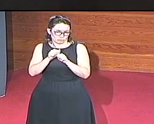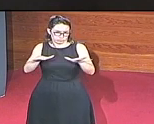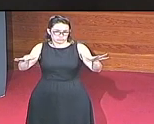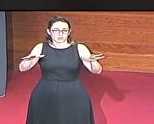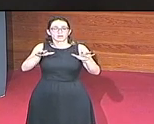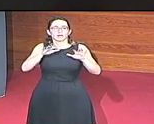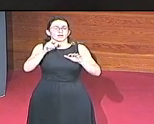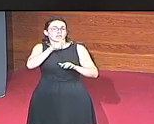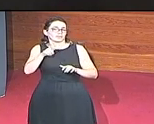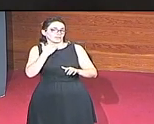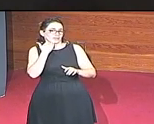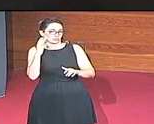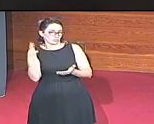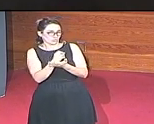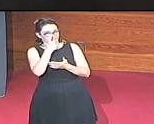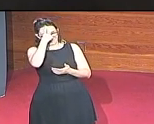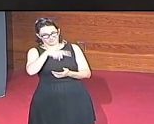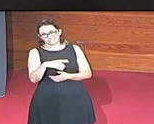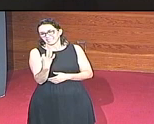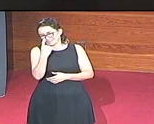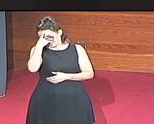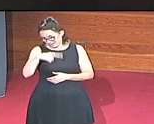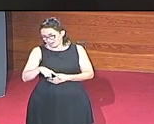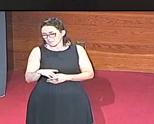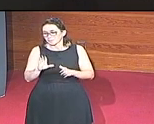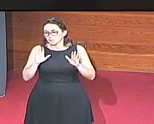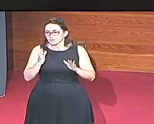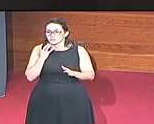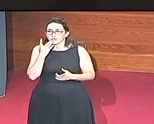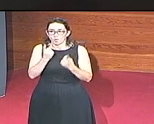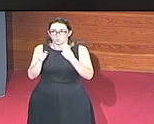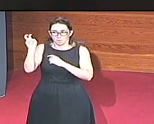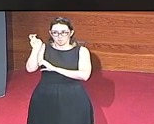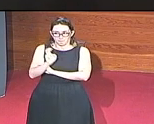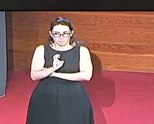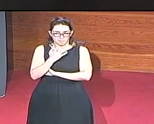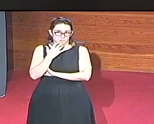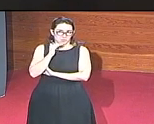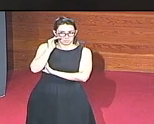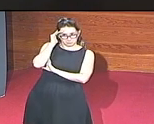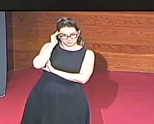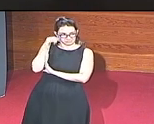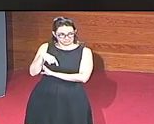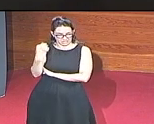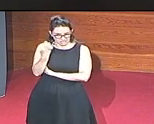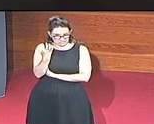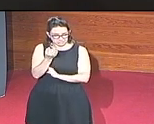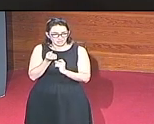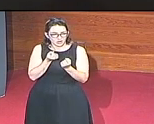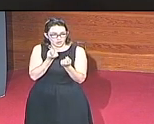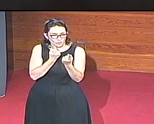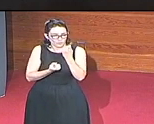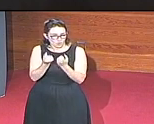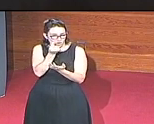sabe lo que es la infografía pero si alguien ha venido tamaño de aquí no sabía muy bien a lo que venía que es la infografía no ya buscaba en